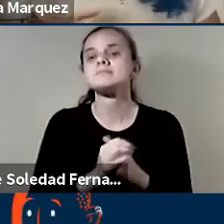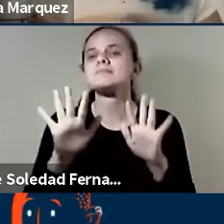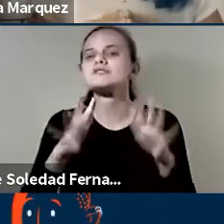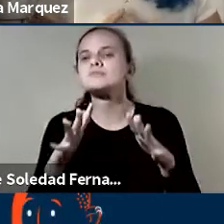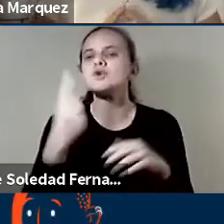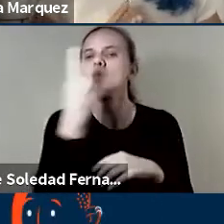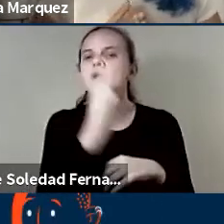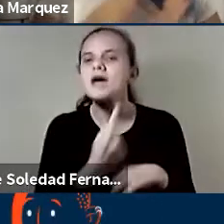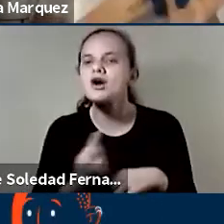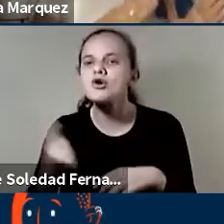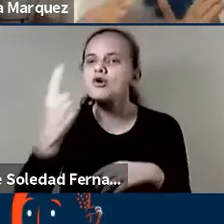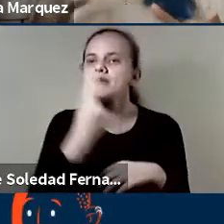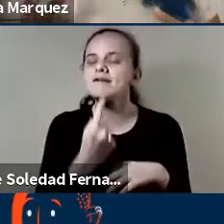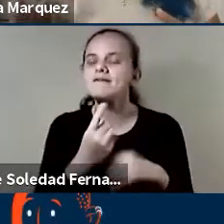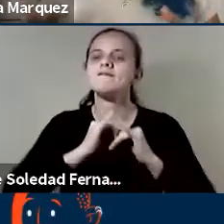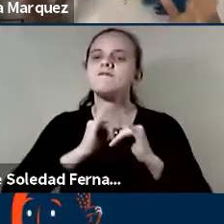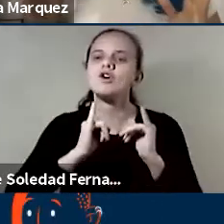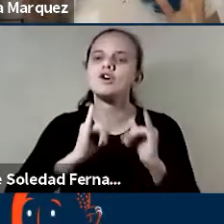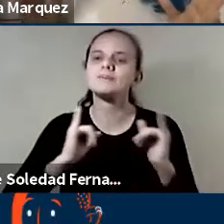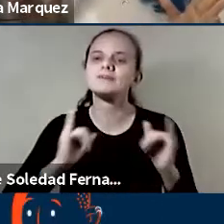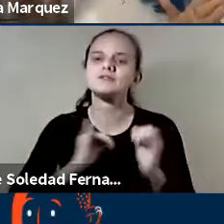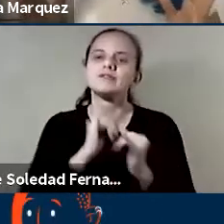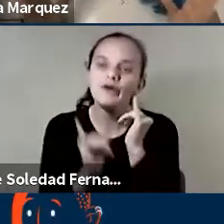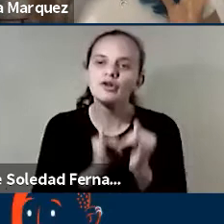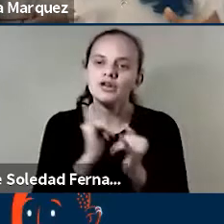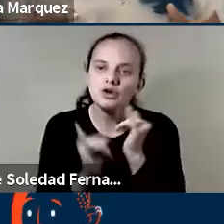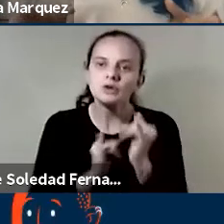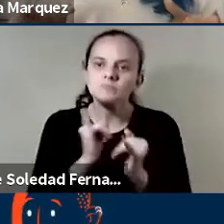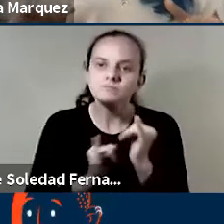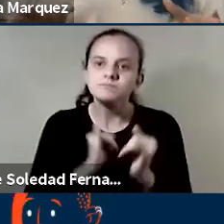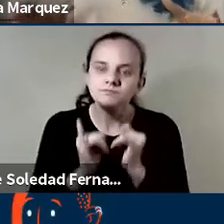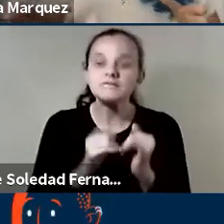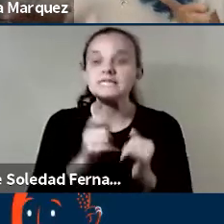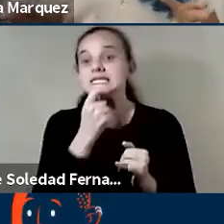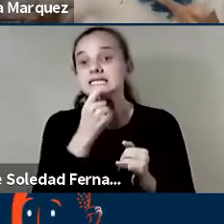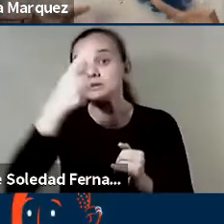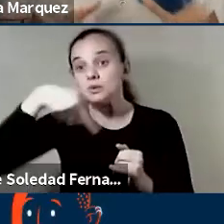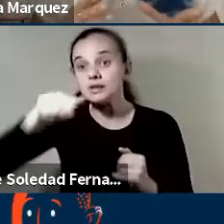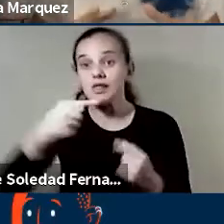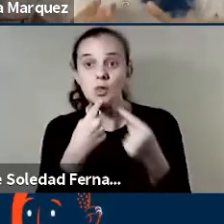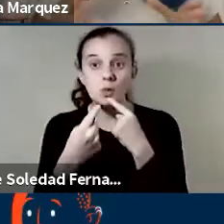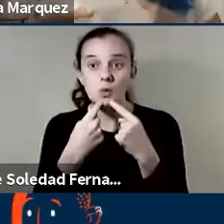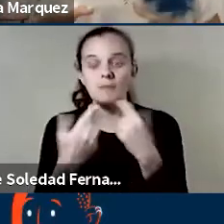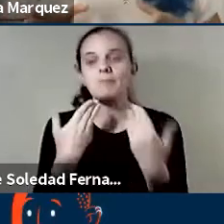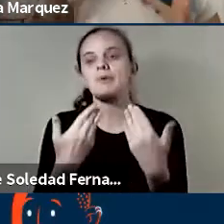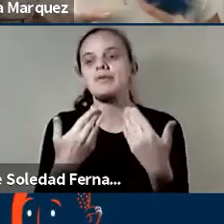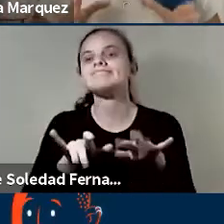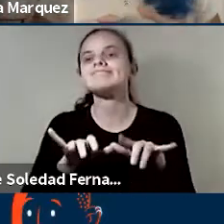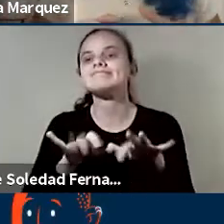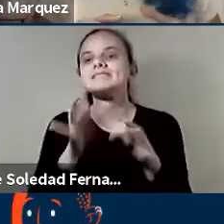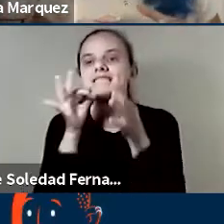de hoy y vamos a hacer más o menos 1 hora de información teórica,